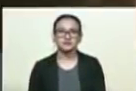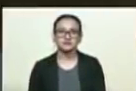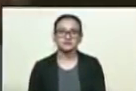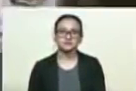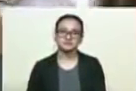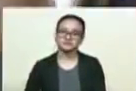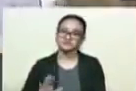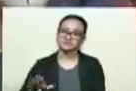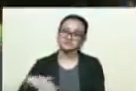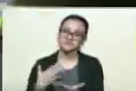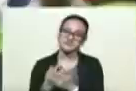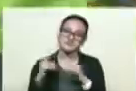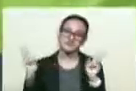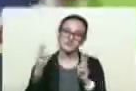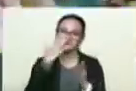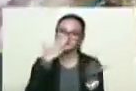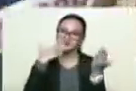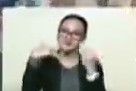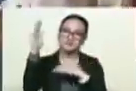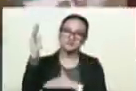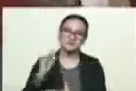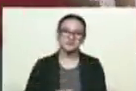¡Hasta la victoria siempre!